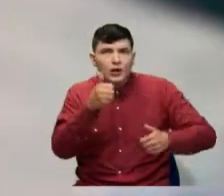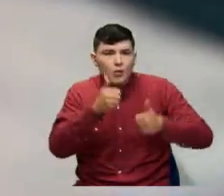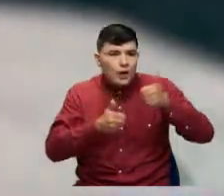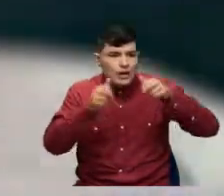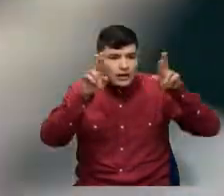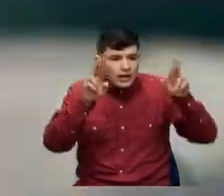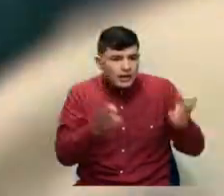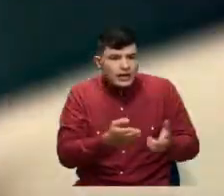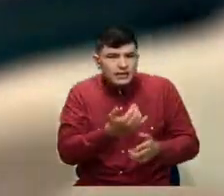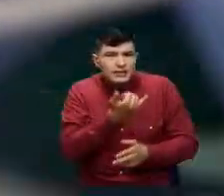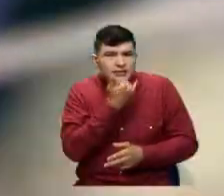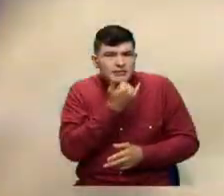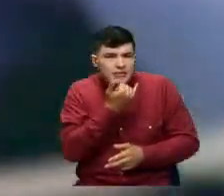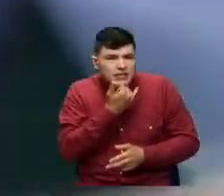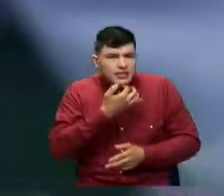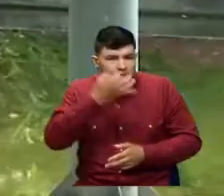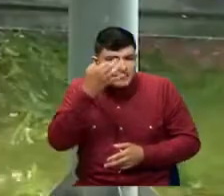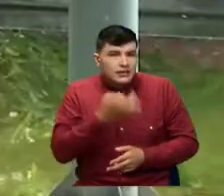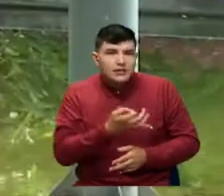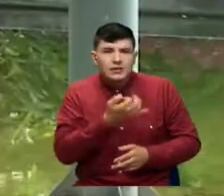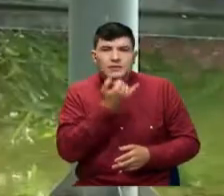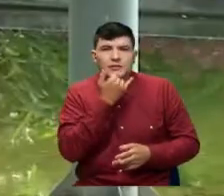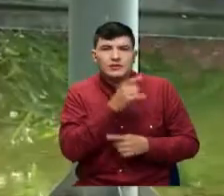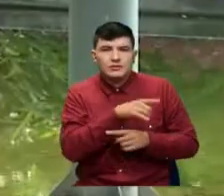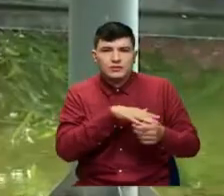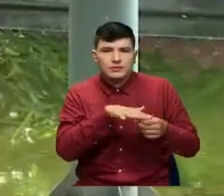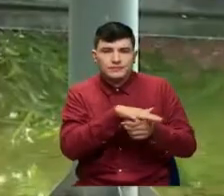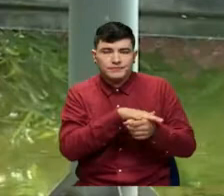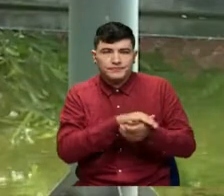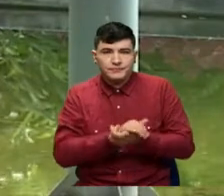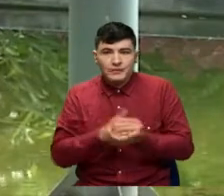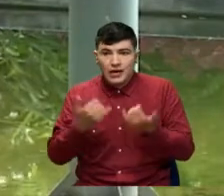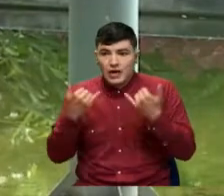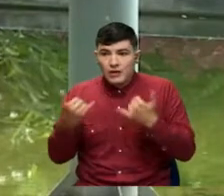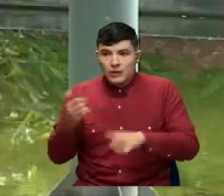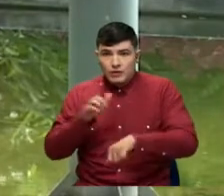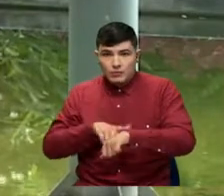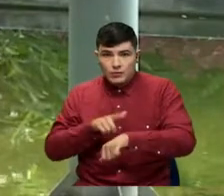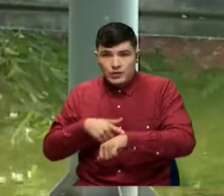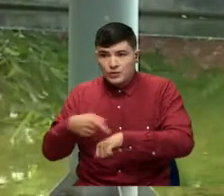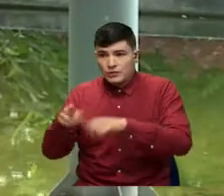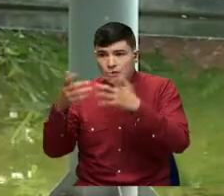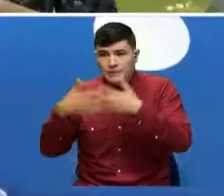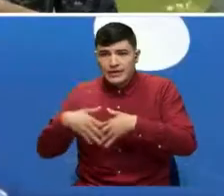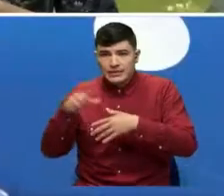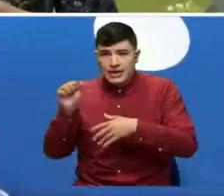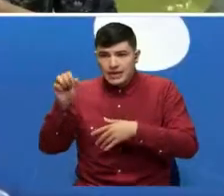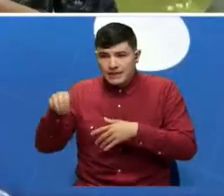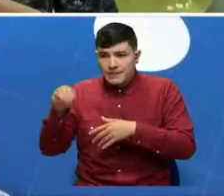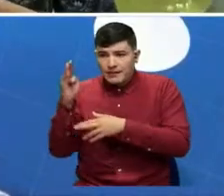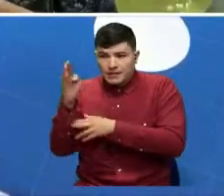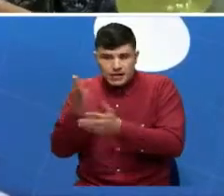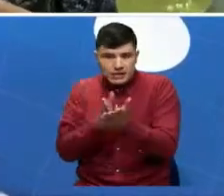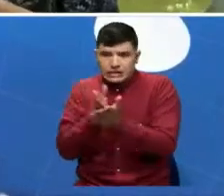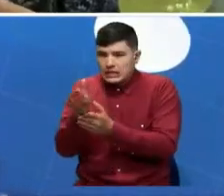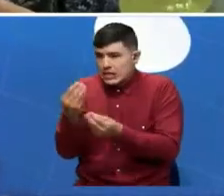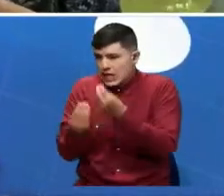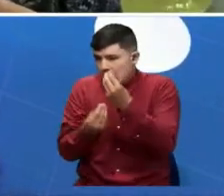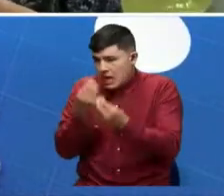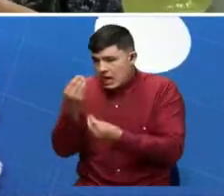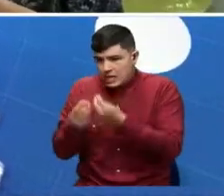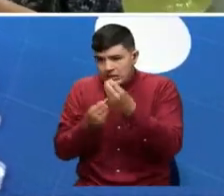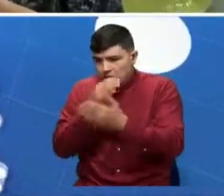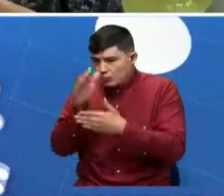saber realmente qué fue lo que sucedió por el momento el acueducto metropolitano de bucaramanga seguirá haciendo las